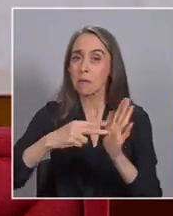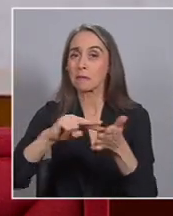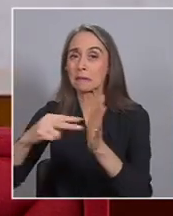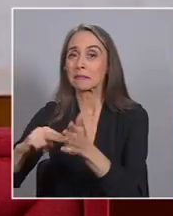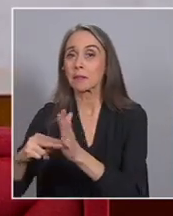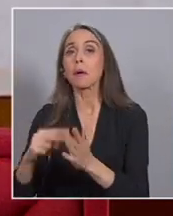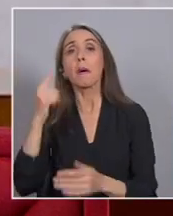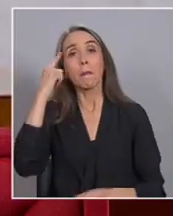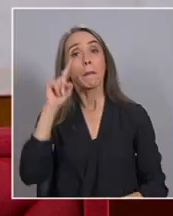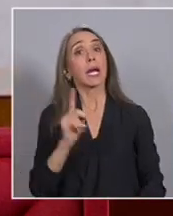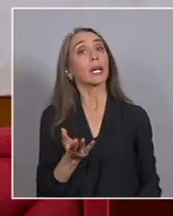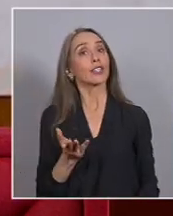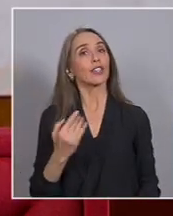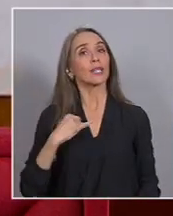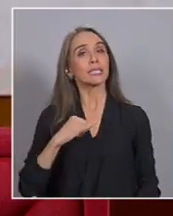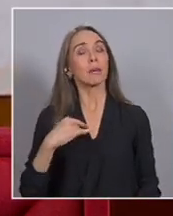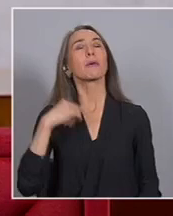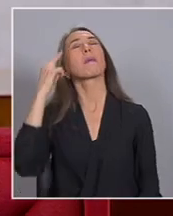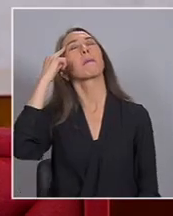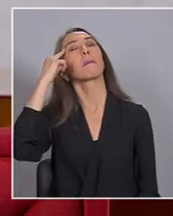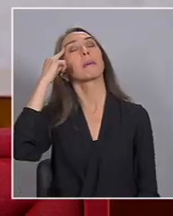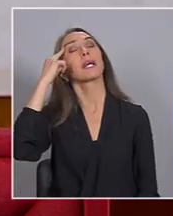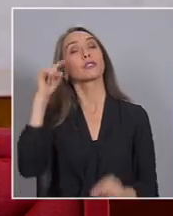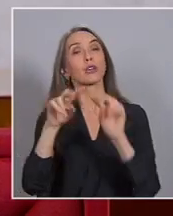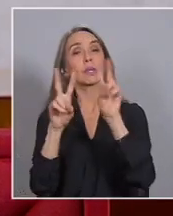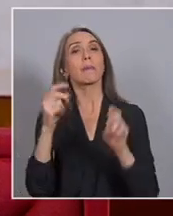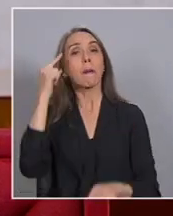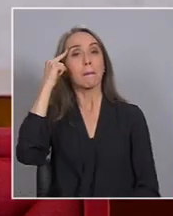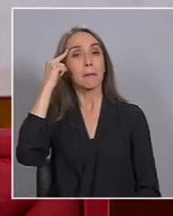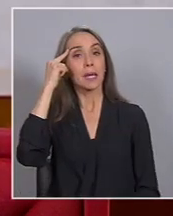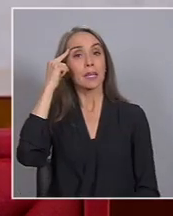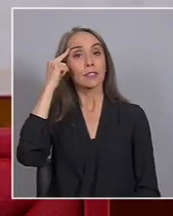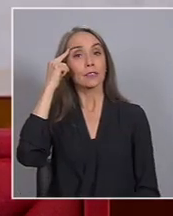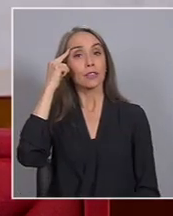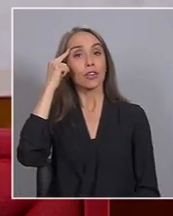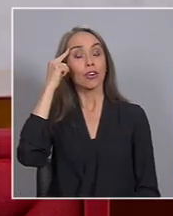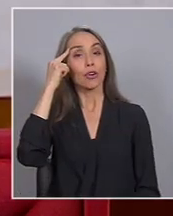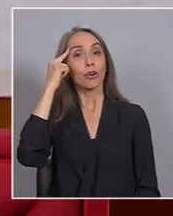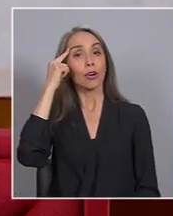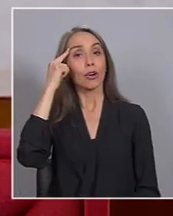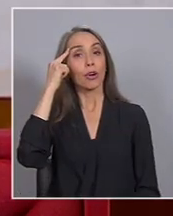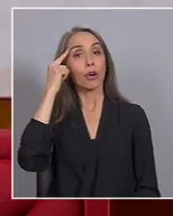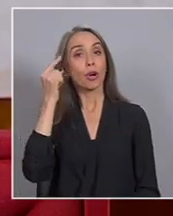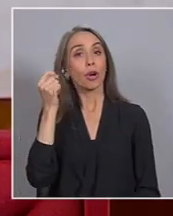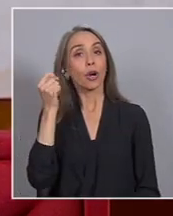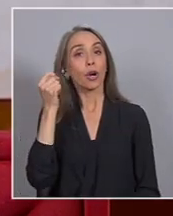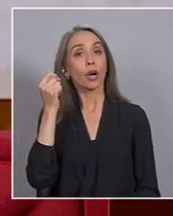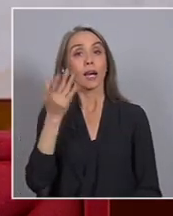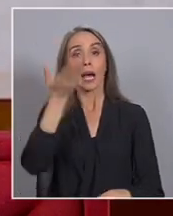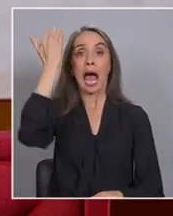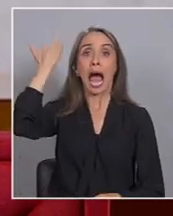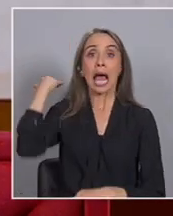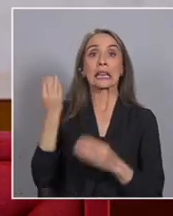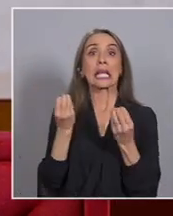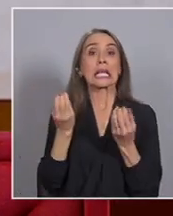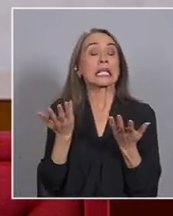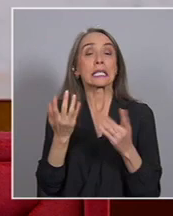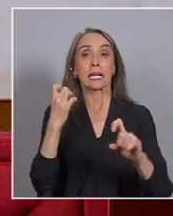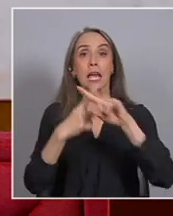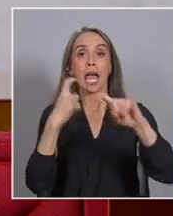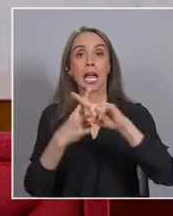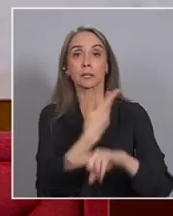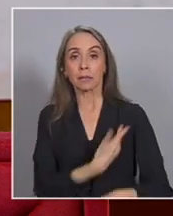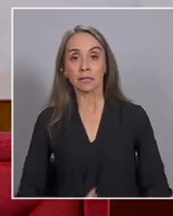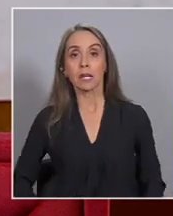Sin embargo, siempre cuando pienso respecto a esto, pienso también en lo que le tocó a expresidentes,